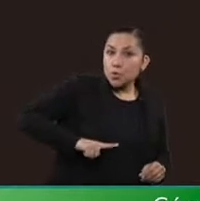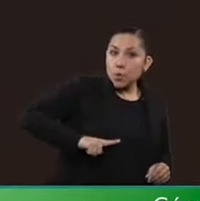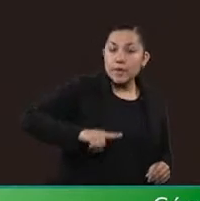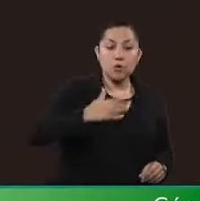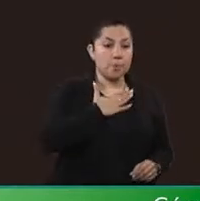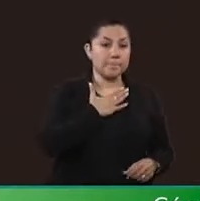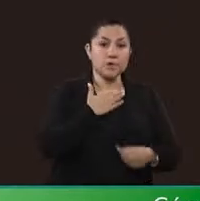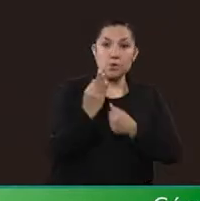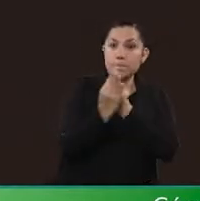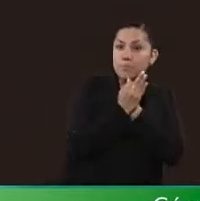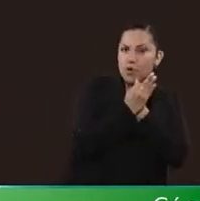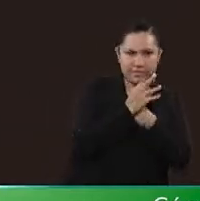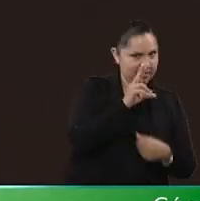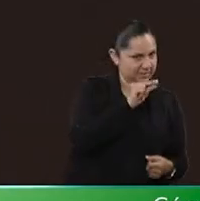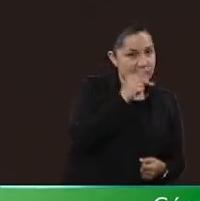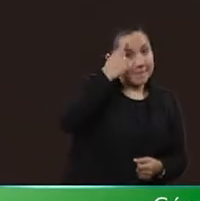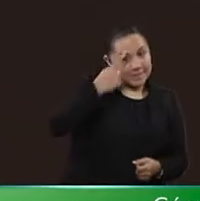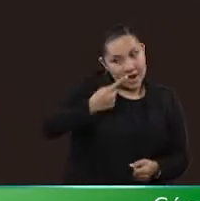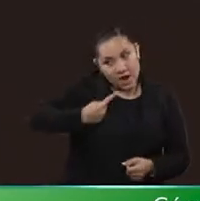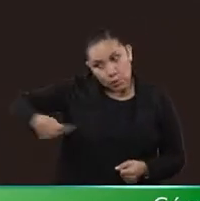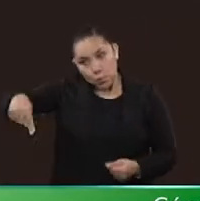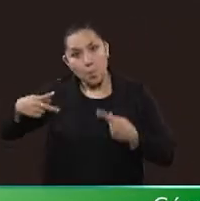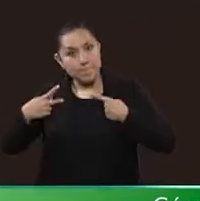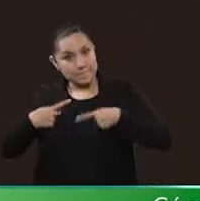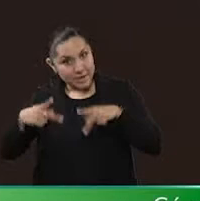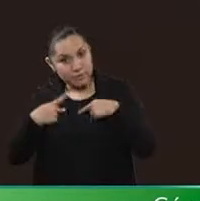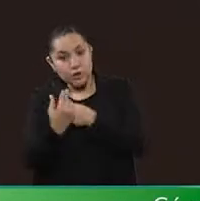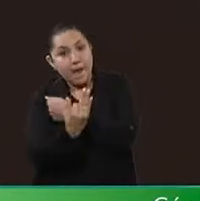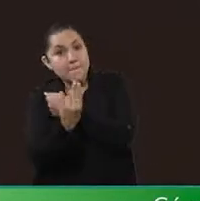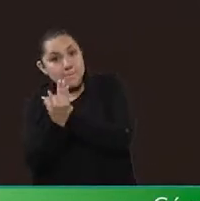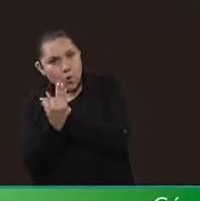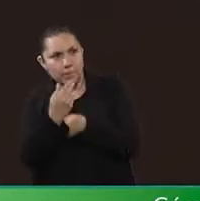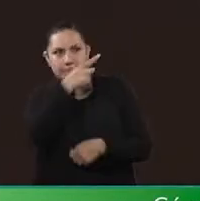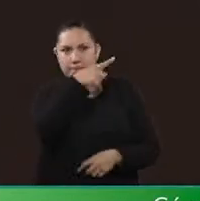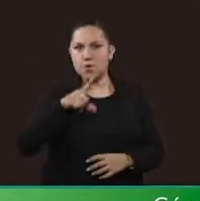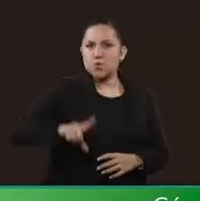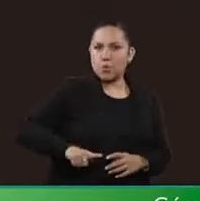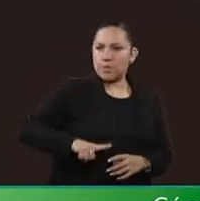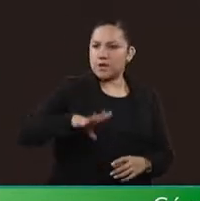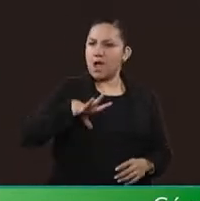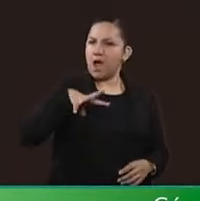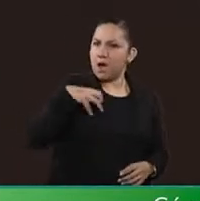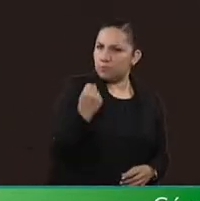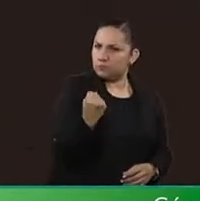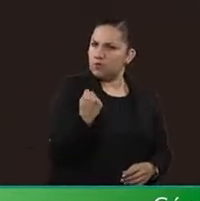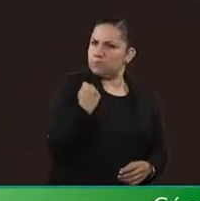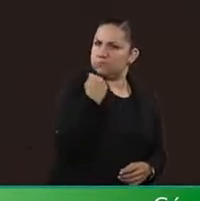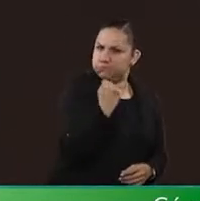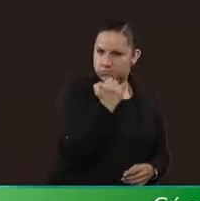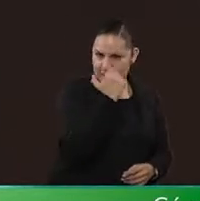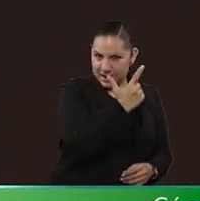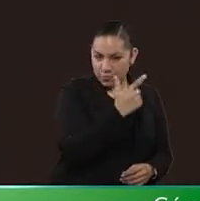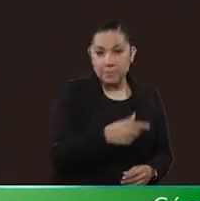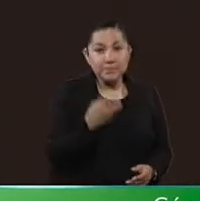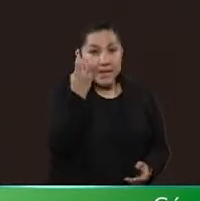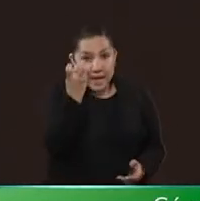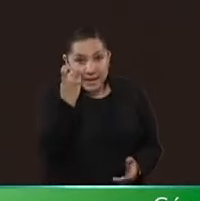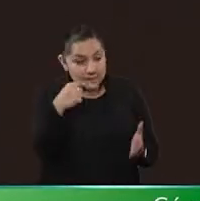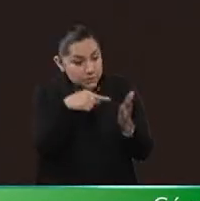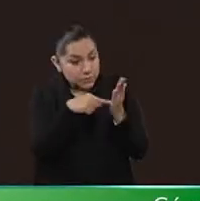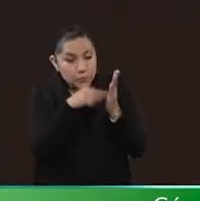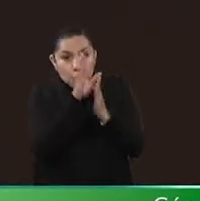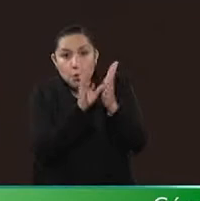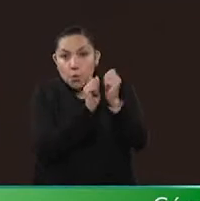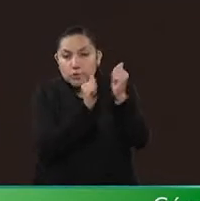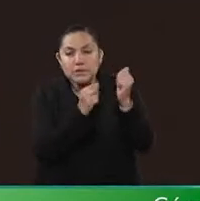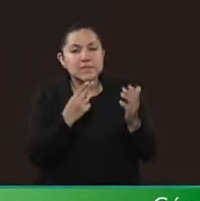proteja a sí mismo. La constitución es como nuestra casa. Sirve para protegernos de los vaivenes que se dan en